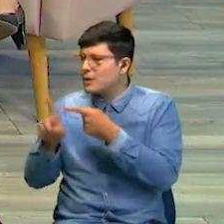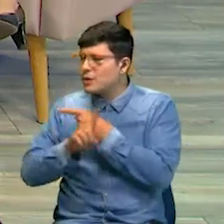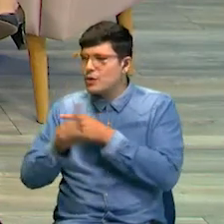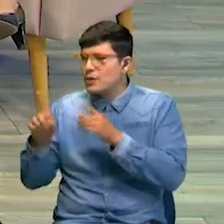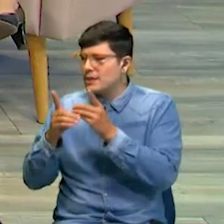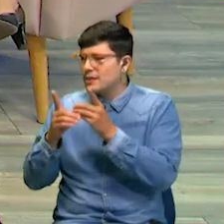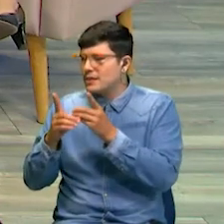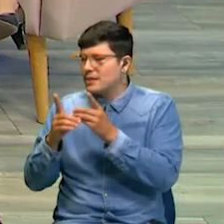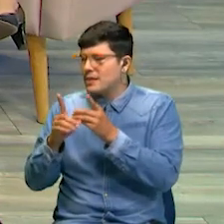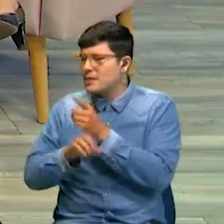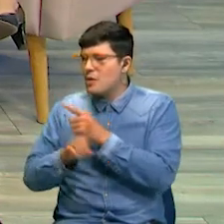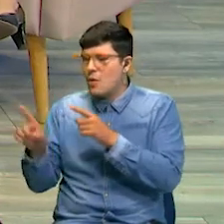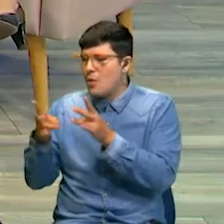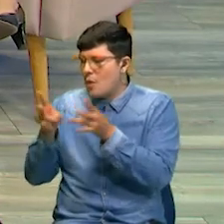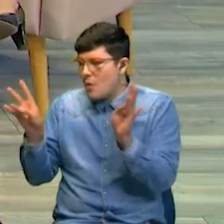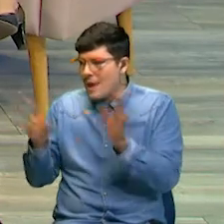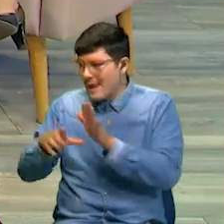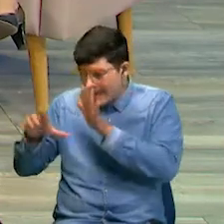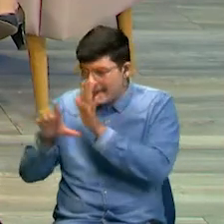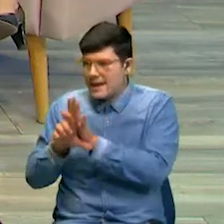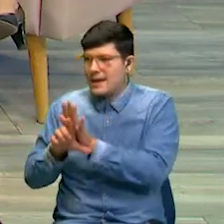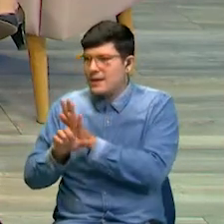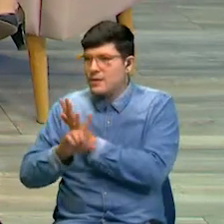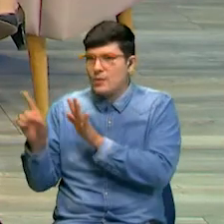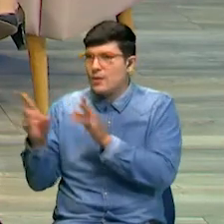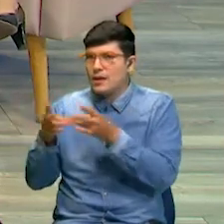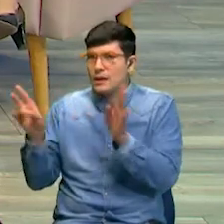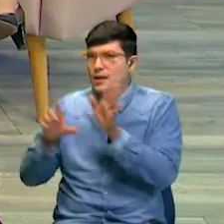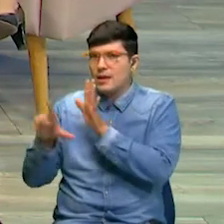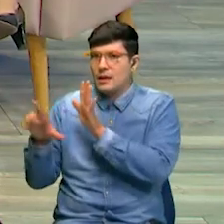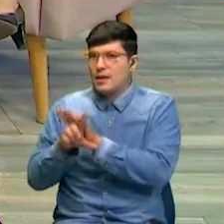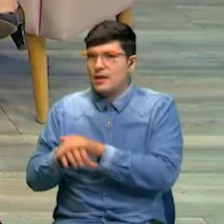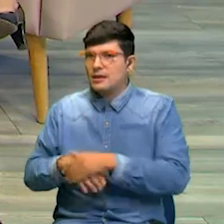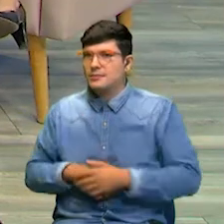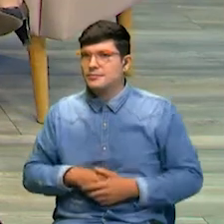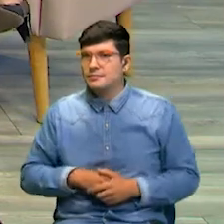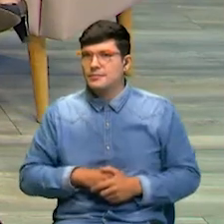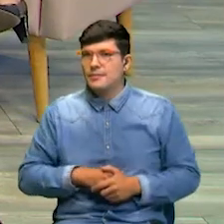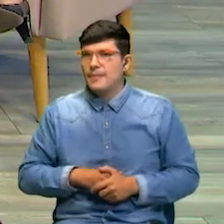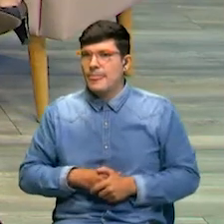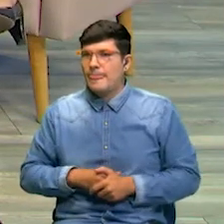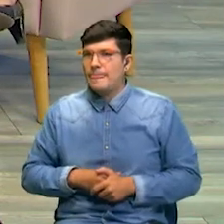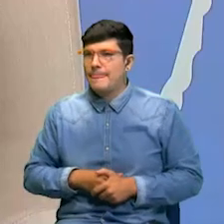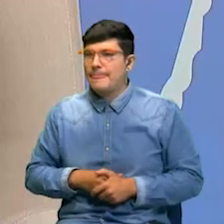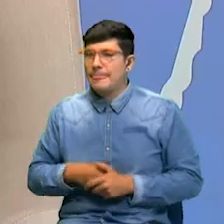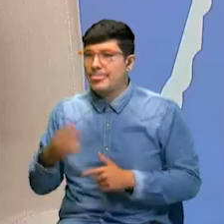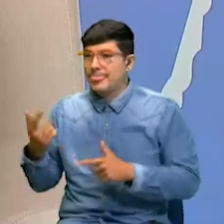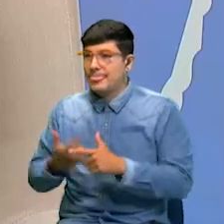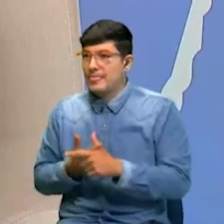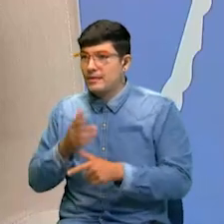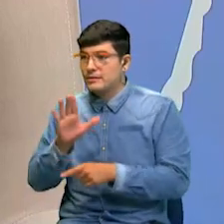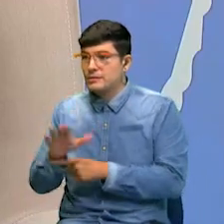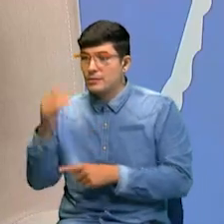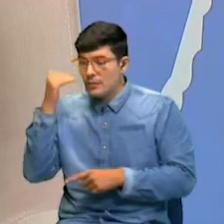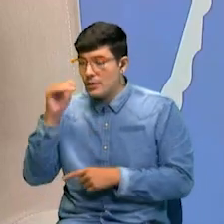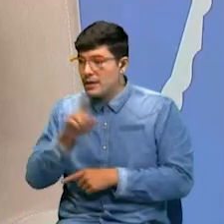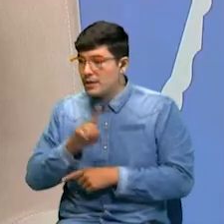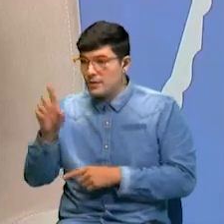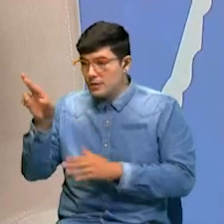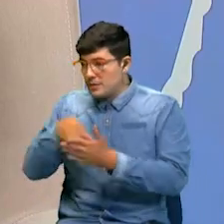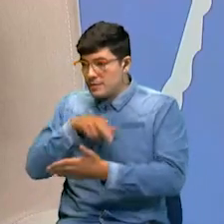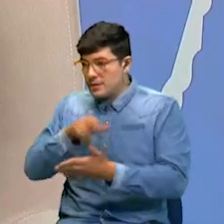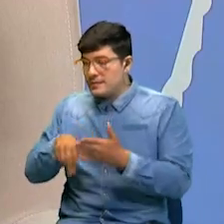sea, que no convivir. No se haya separado legalmente, no haya liquidado la sociedad. La sociedad conyugal. Entonces, si ella no ha liquidado la sociedad